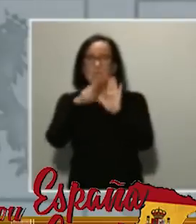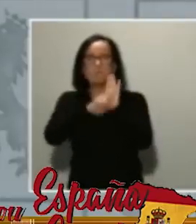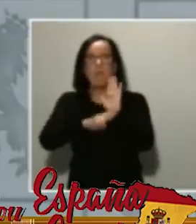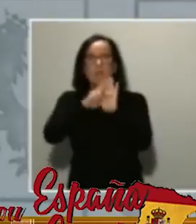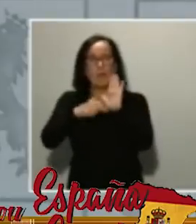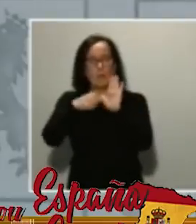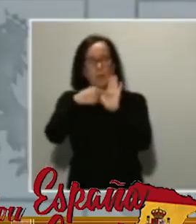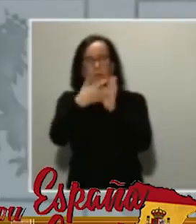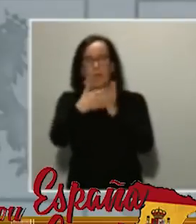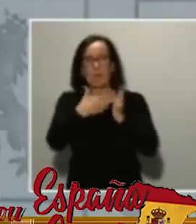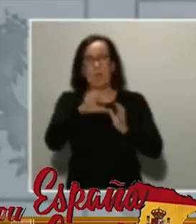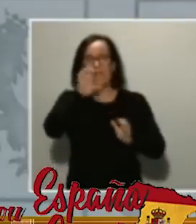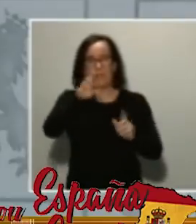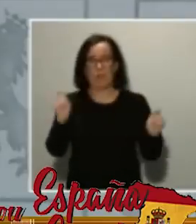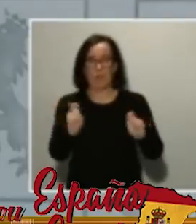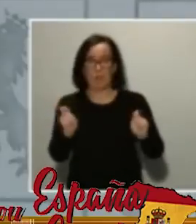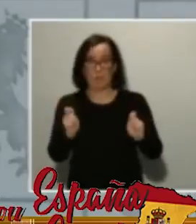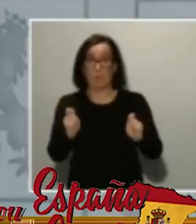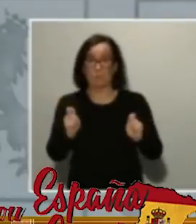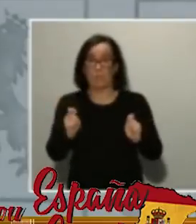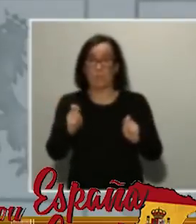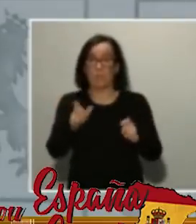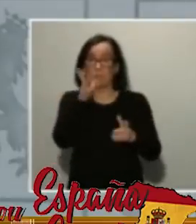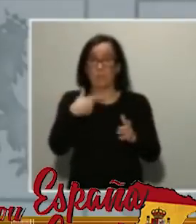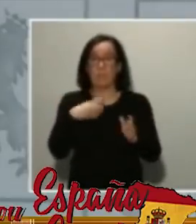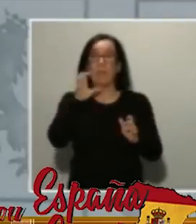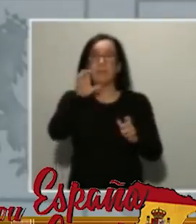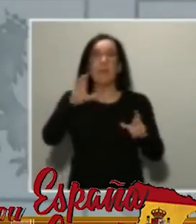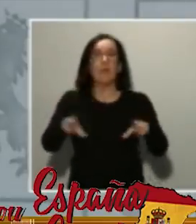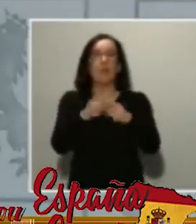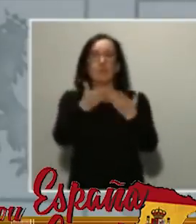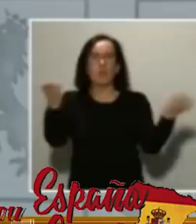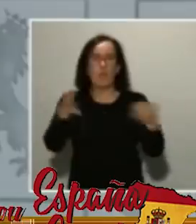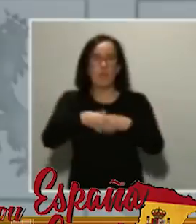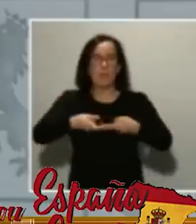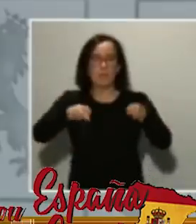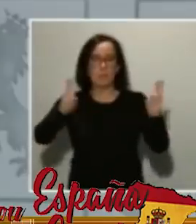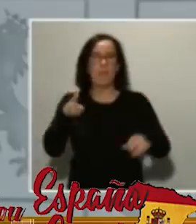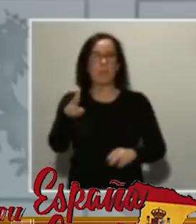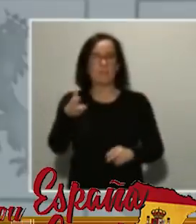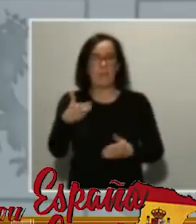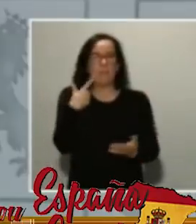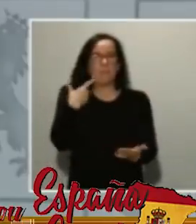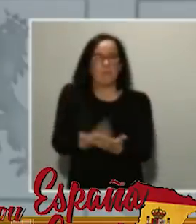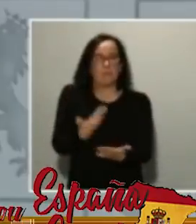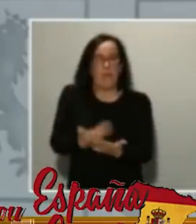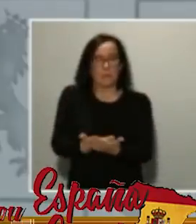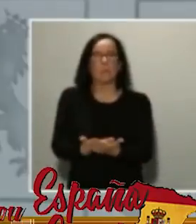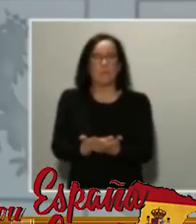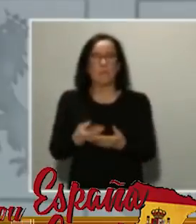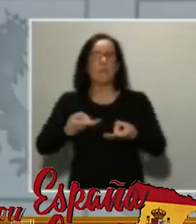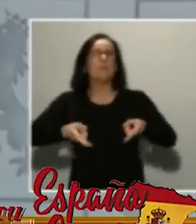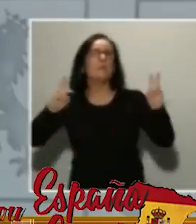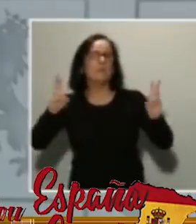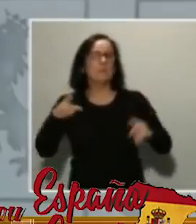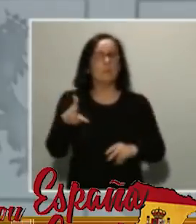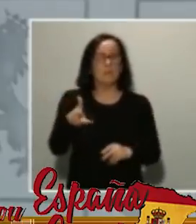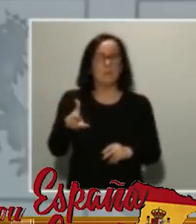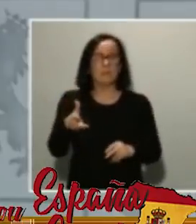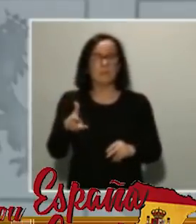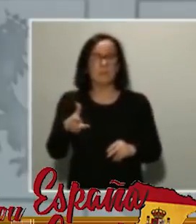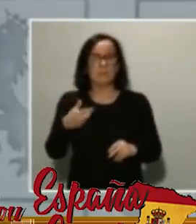fue lo que el vicepresidente segundo del gobierno dijo en una comparecencia